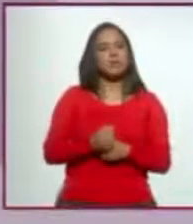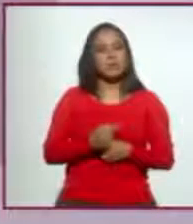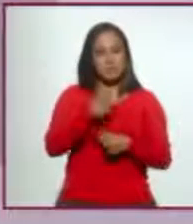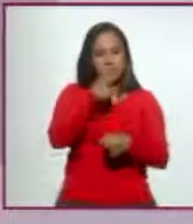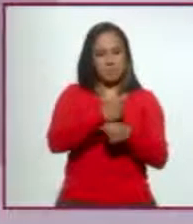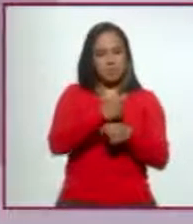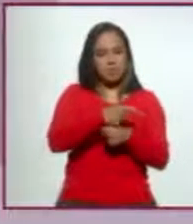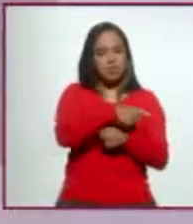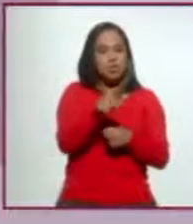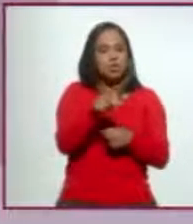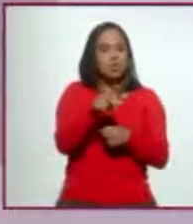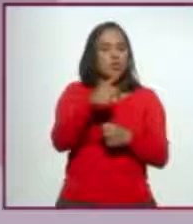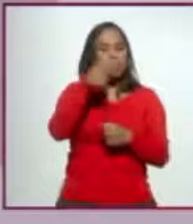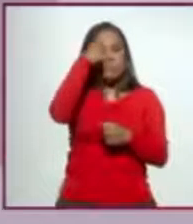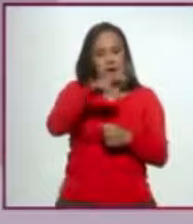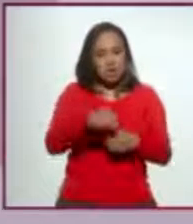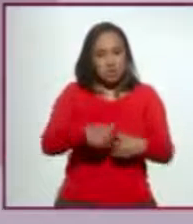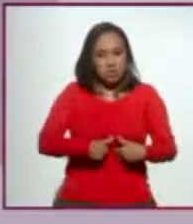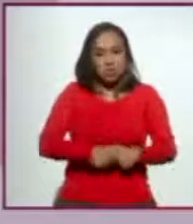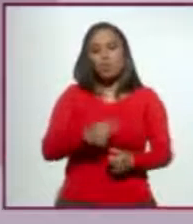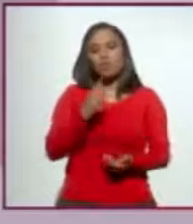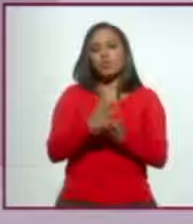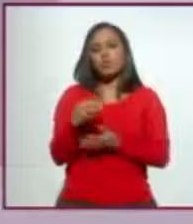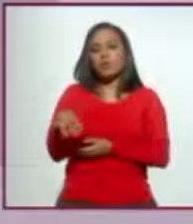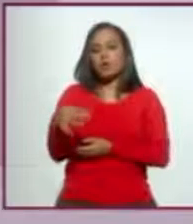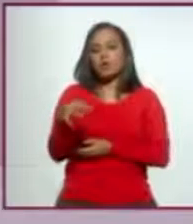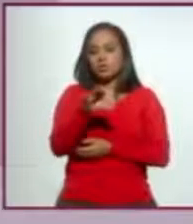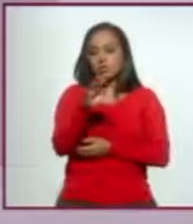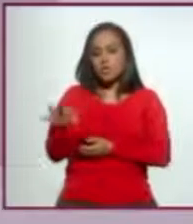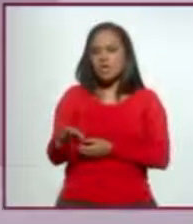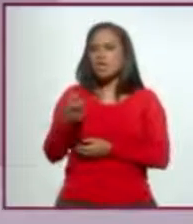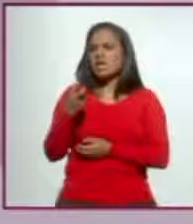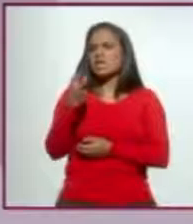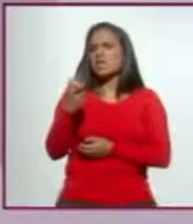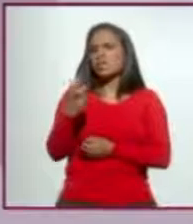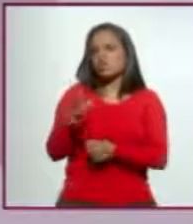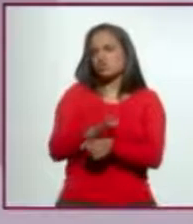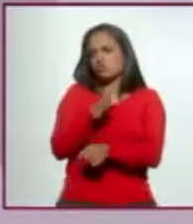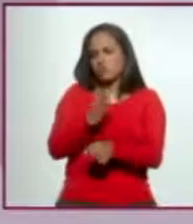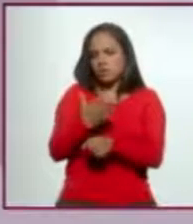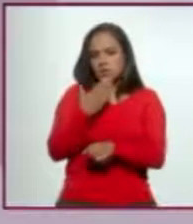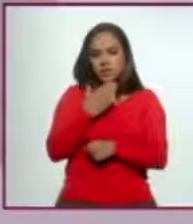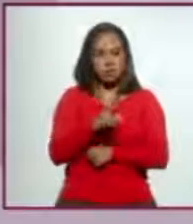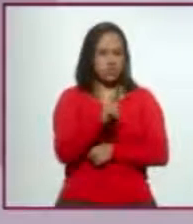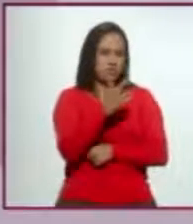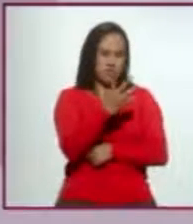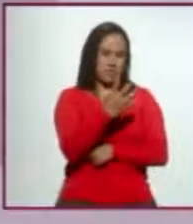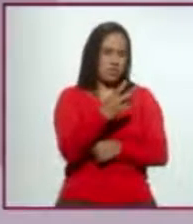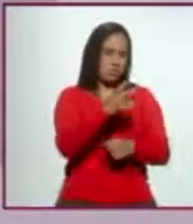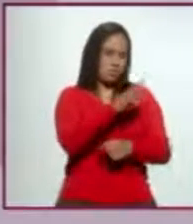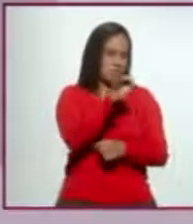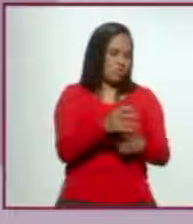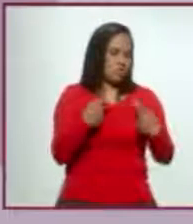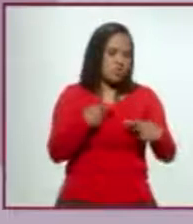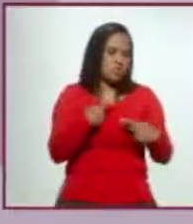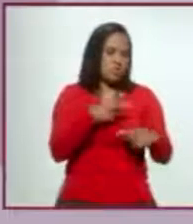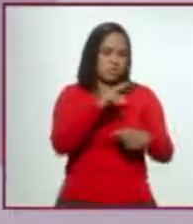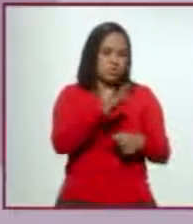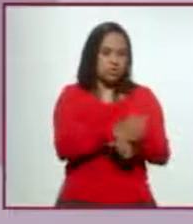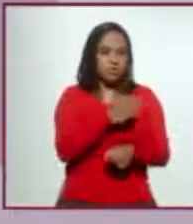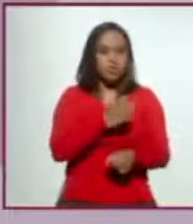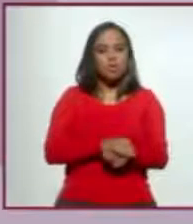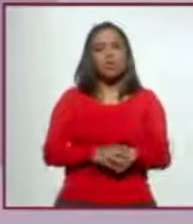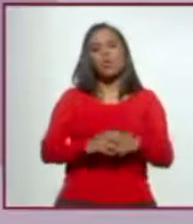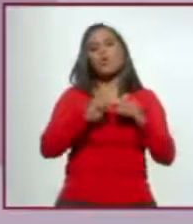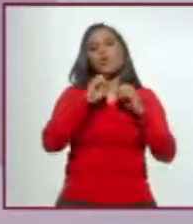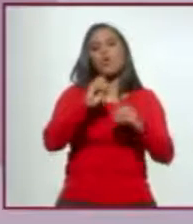para que no pase hambre, solamente 14% dice que es suficiente, 84% insuficiente. Ya no requiere irse a trabajar